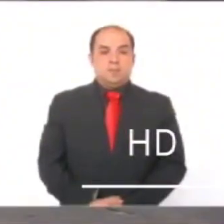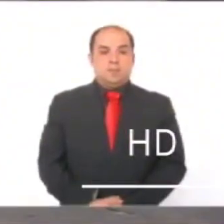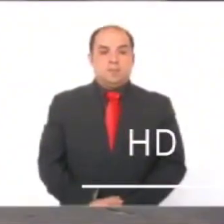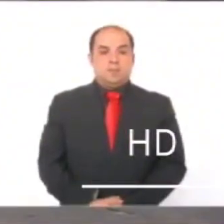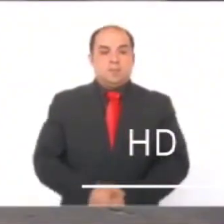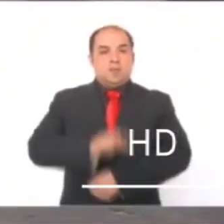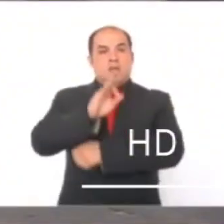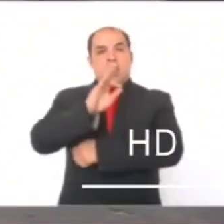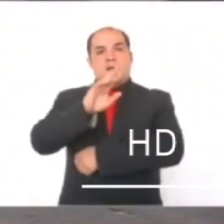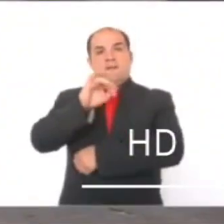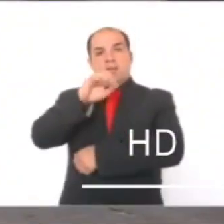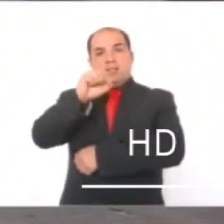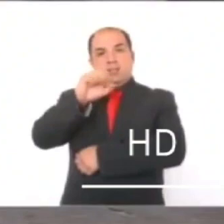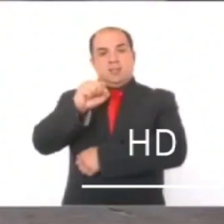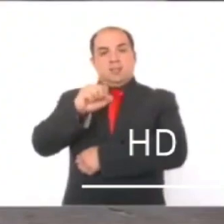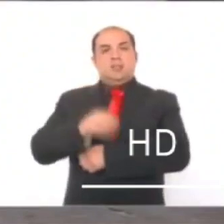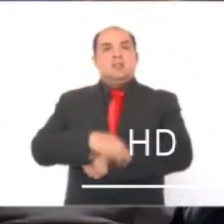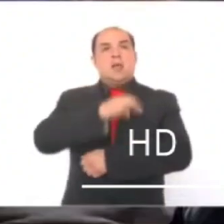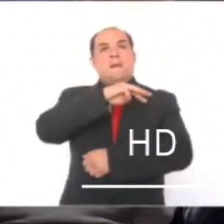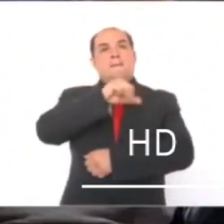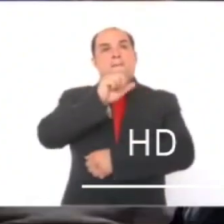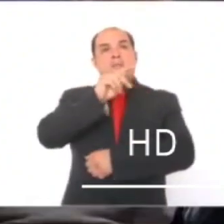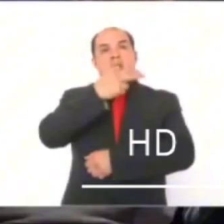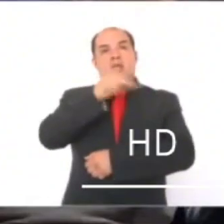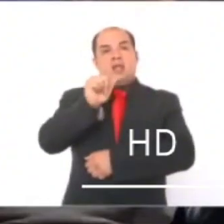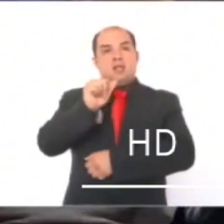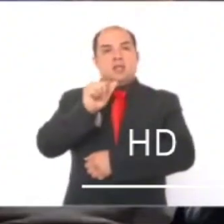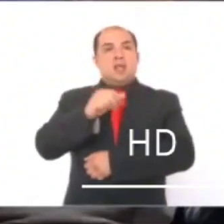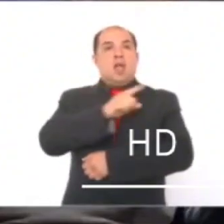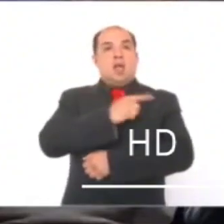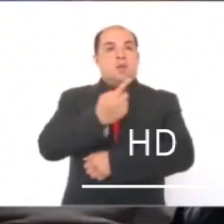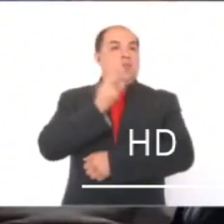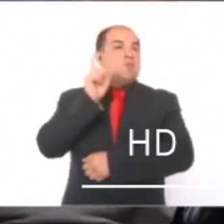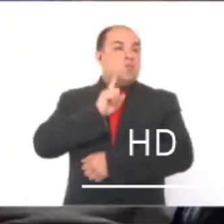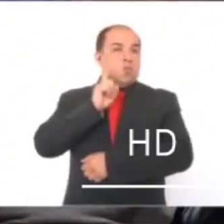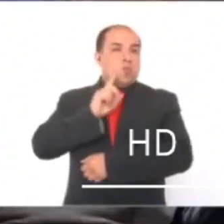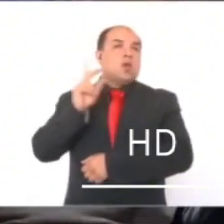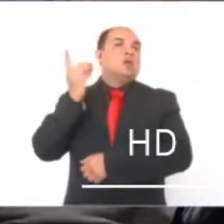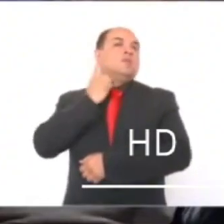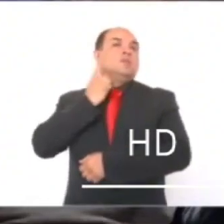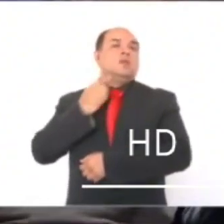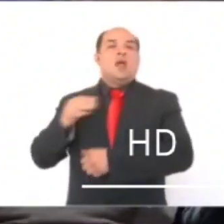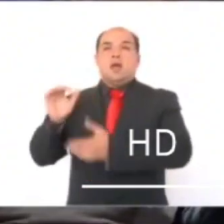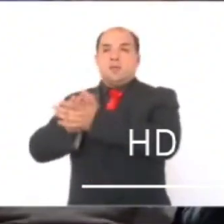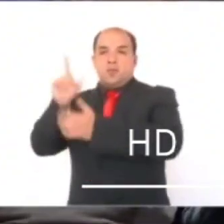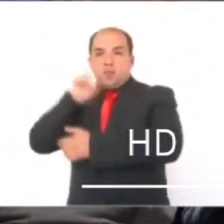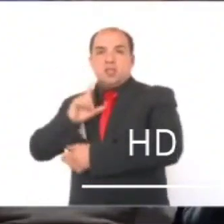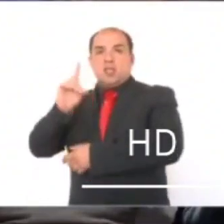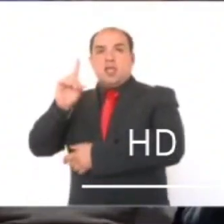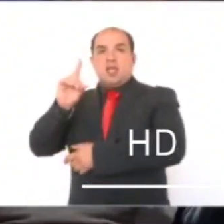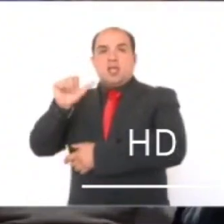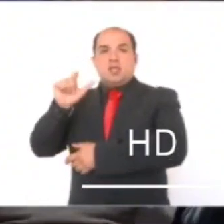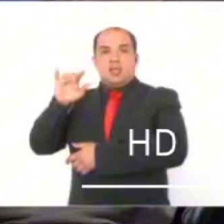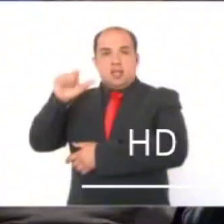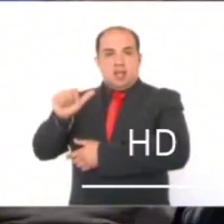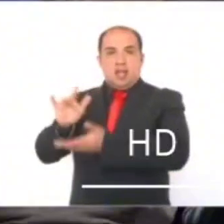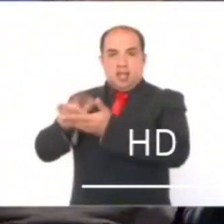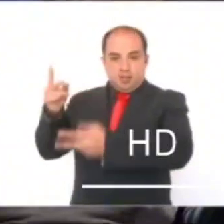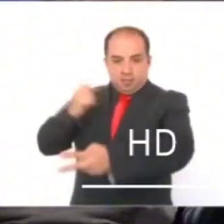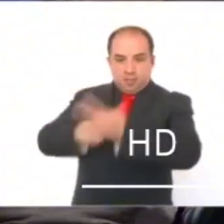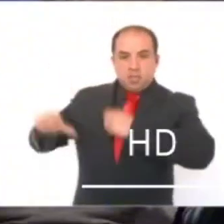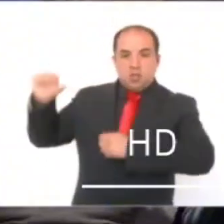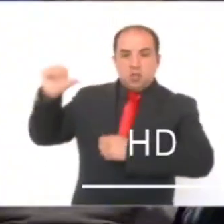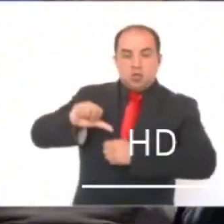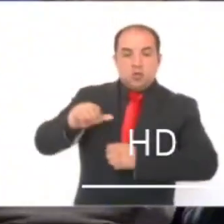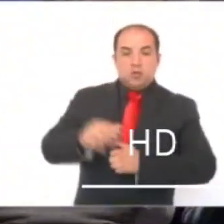A Francis, a Marta, las diputadas, a mi esposa Daniela, también gracias por estar el día de